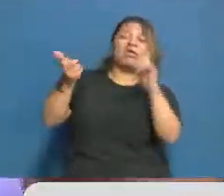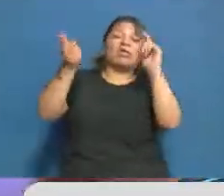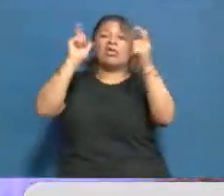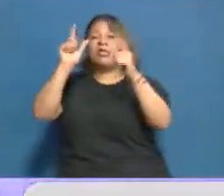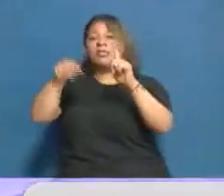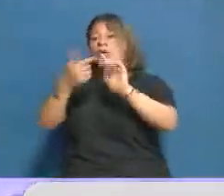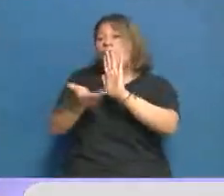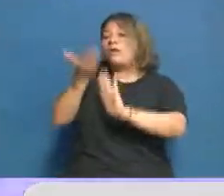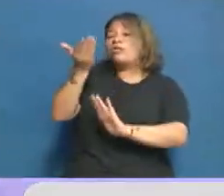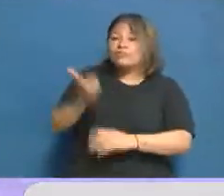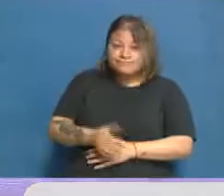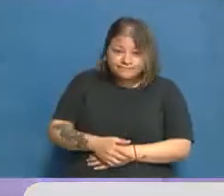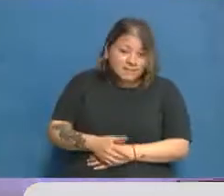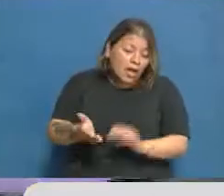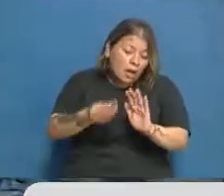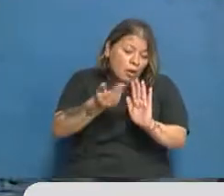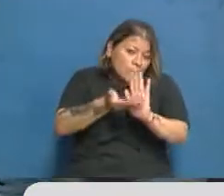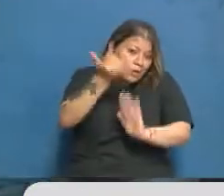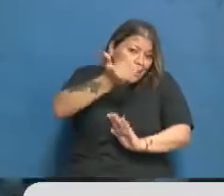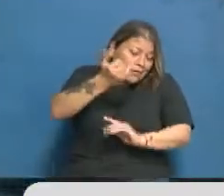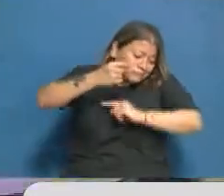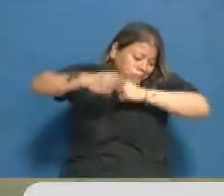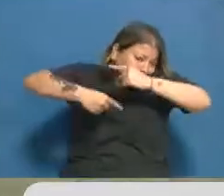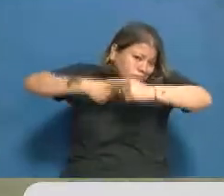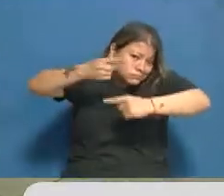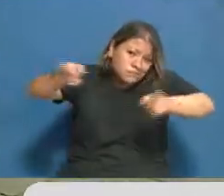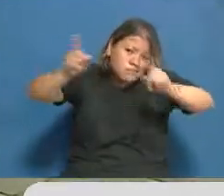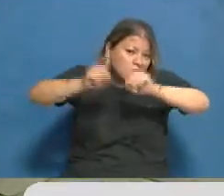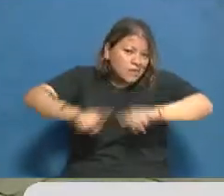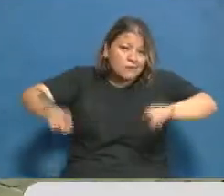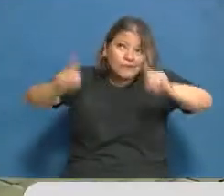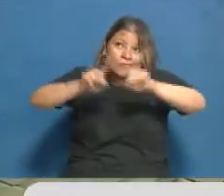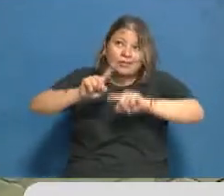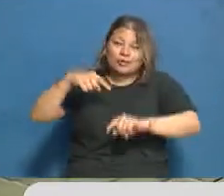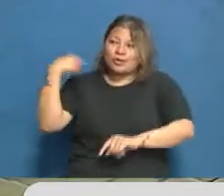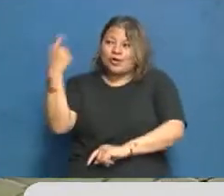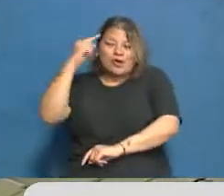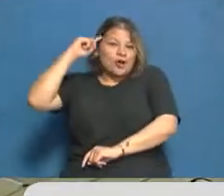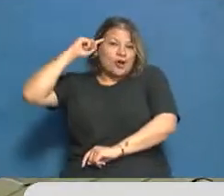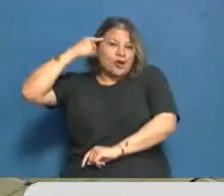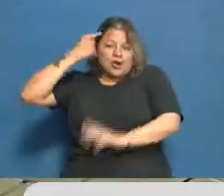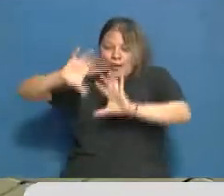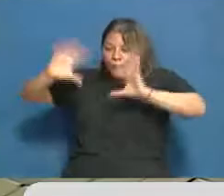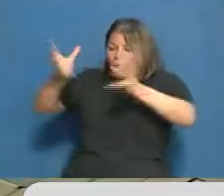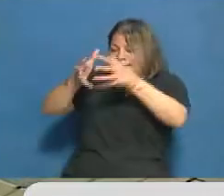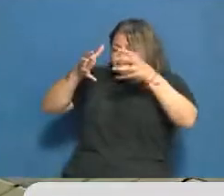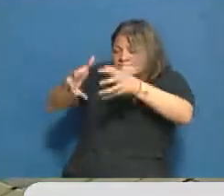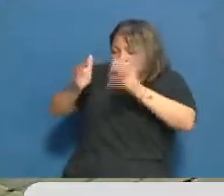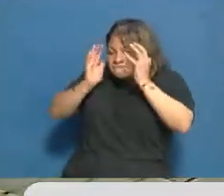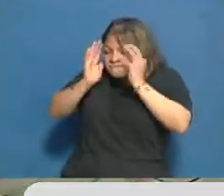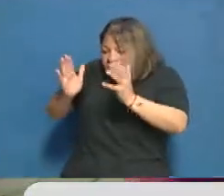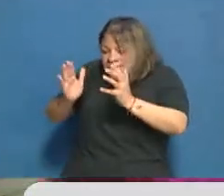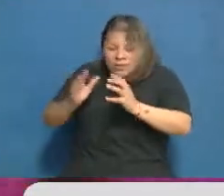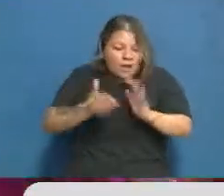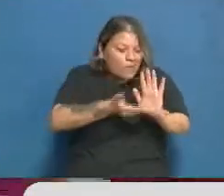los aumentos llegaron? Los aumentos llegan y están y van a seguir. Como estamos todos locos con el Mundial, entonces lo tomamos con